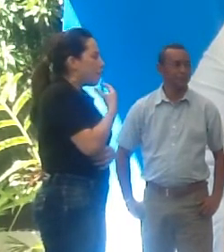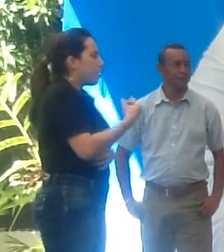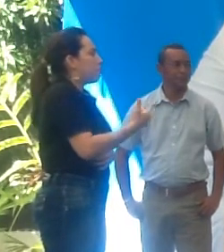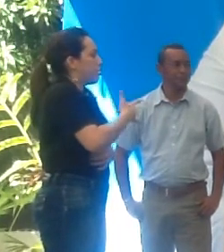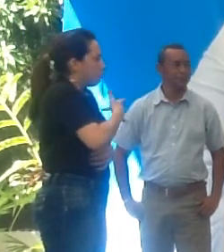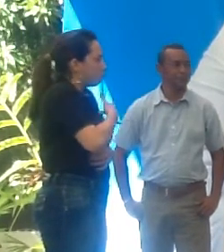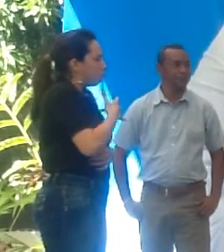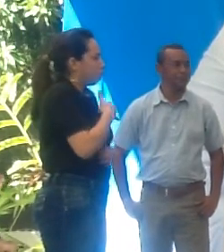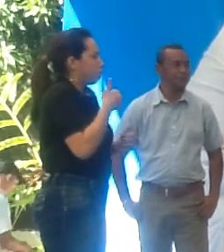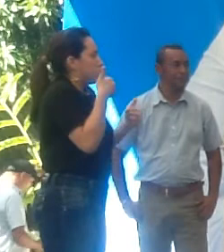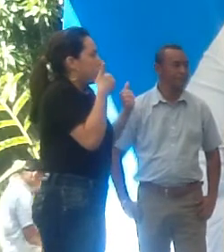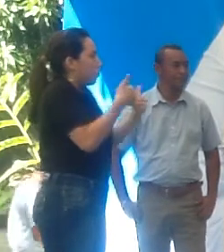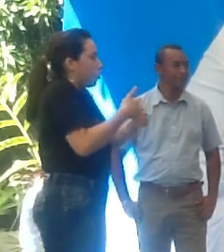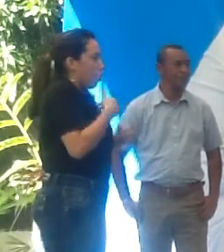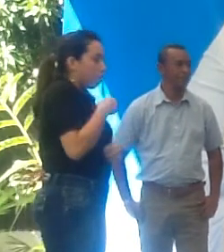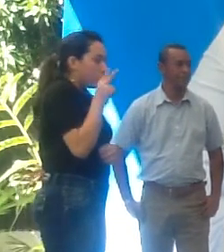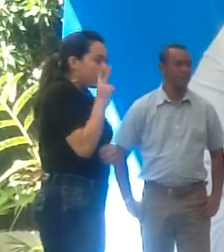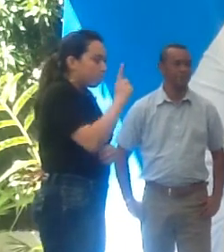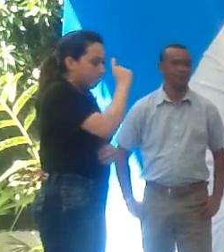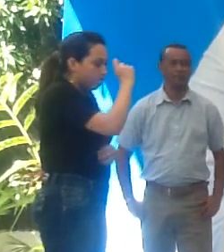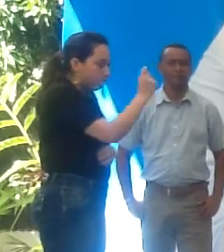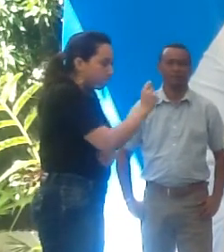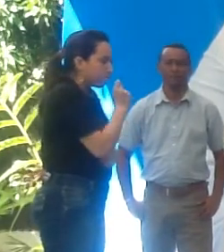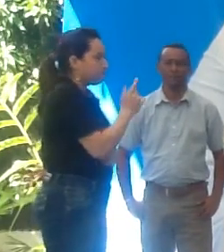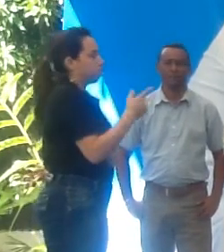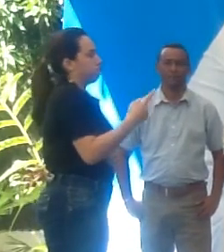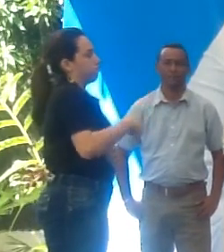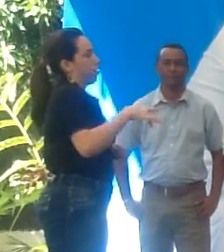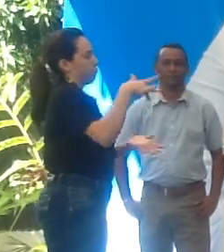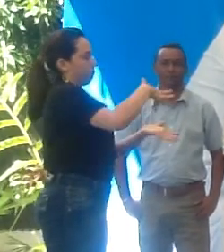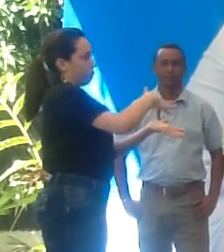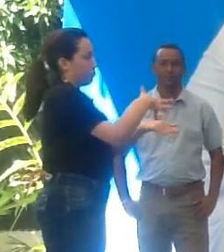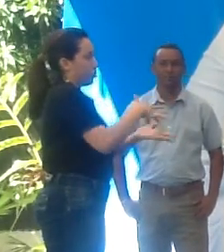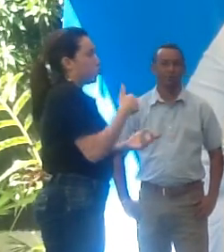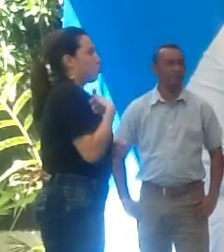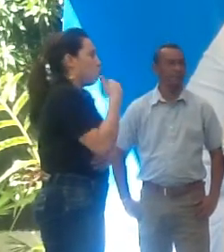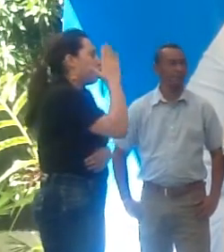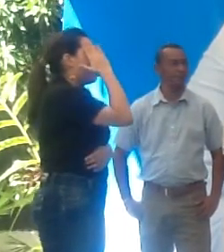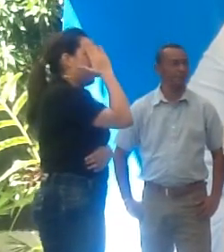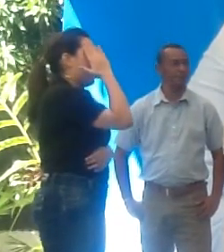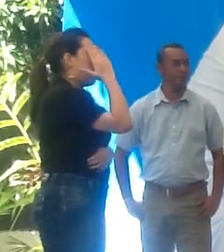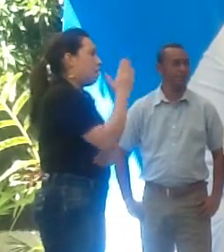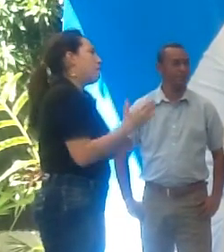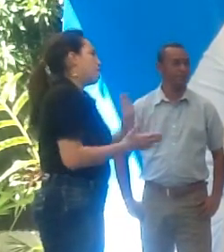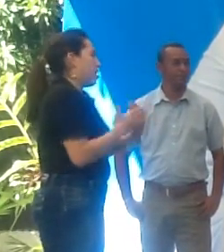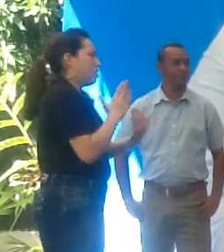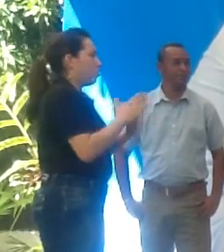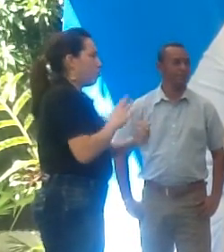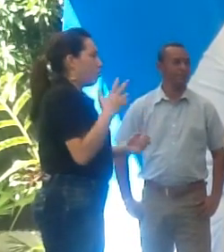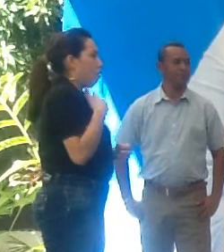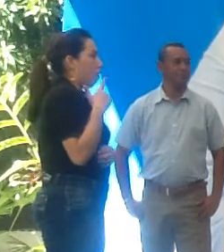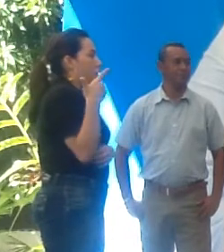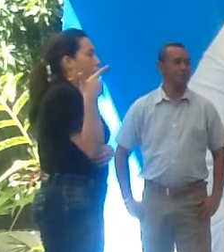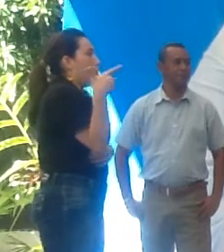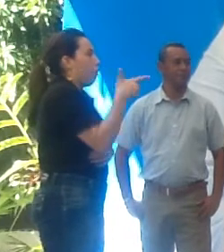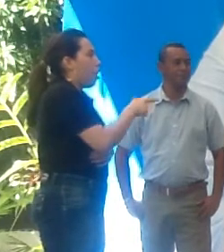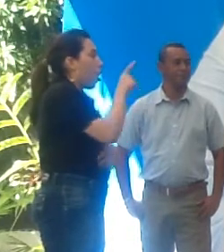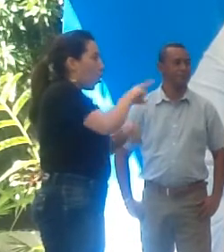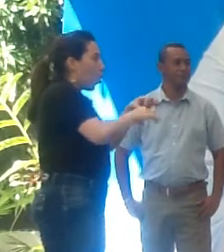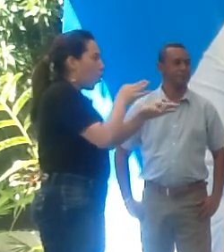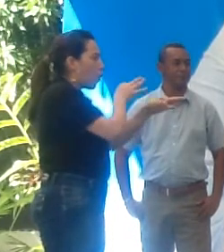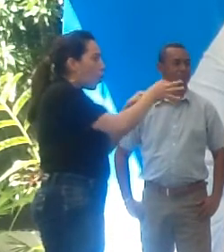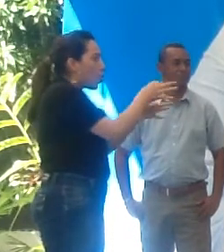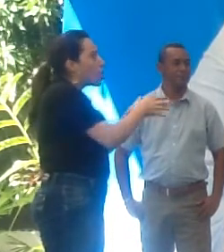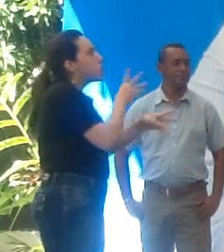su presencia. Yo sé que no es fácil trasladarse de ciertos municipios